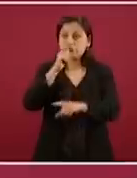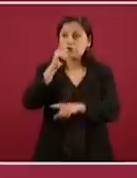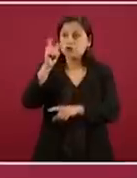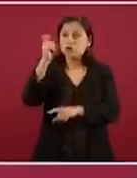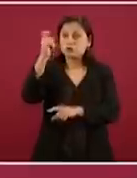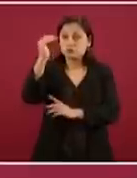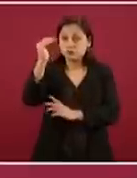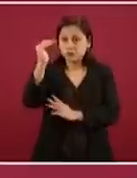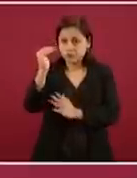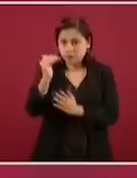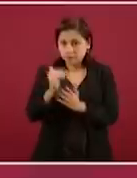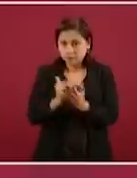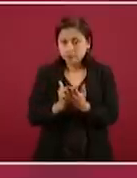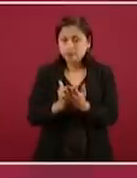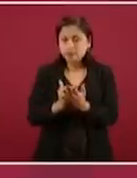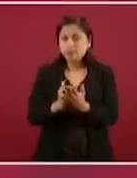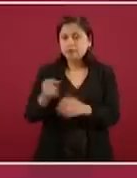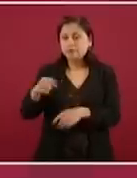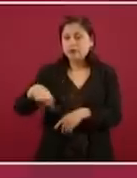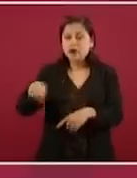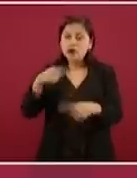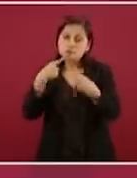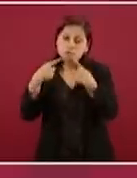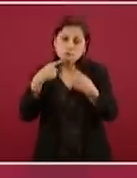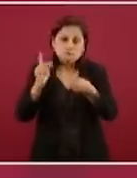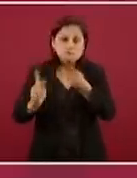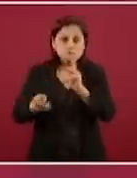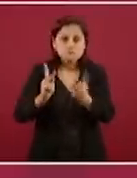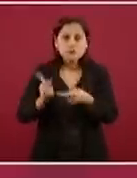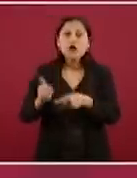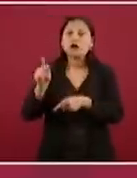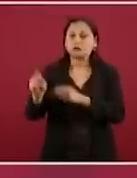cumpliendo. Desde luego siempre hay